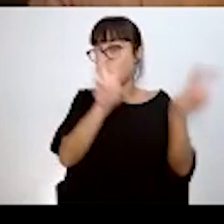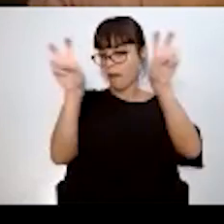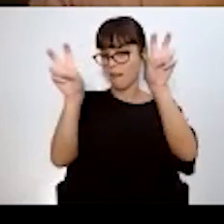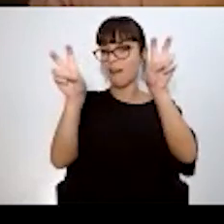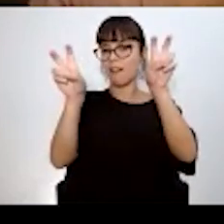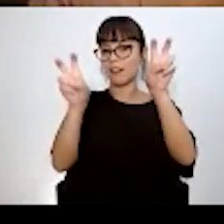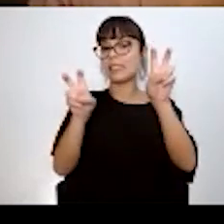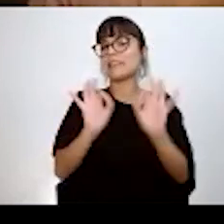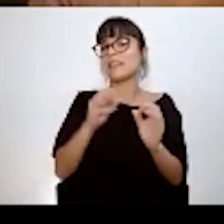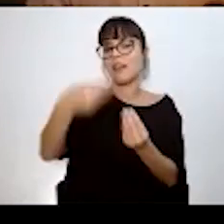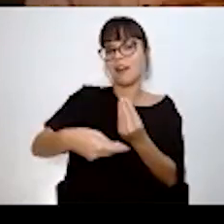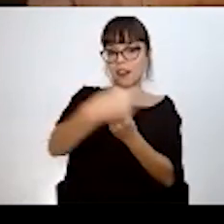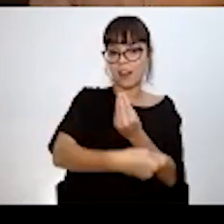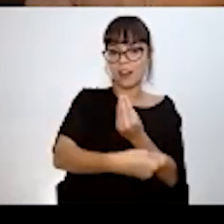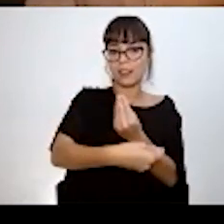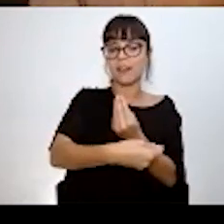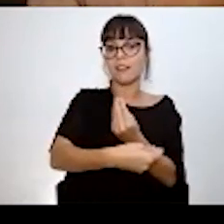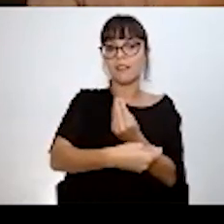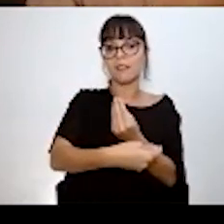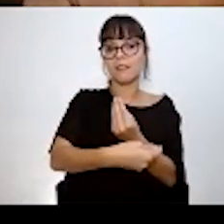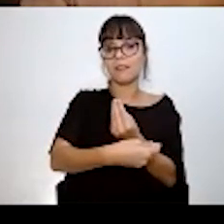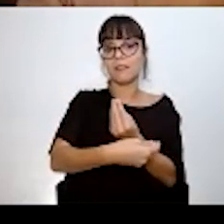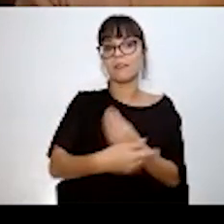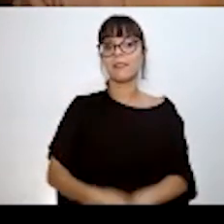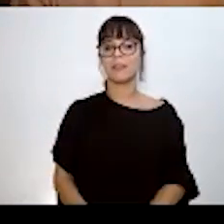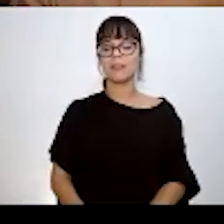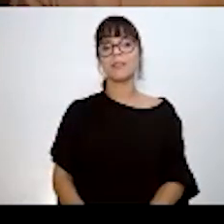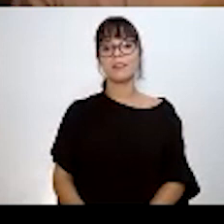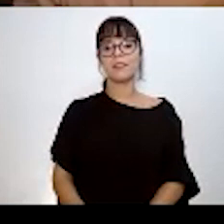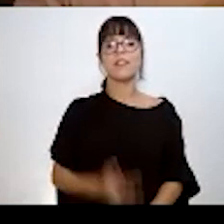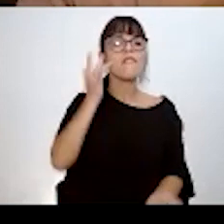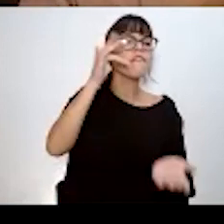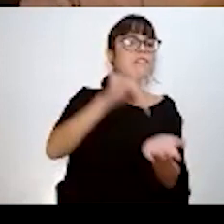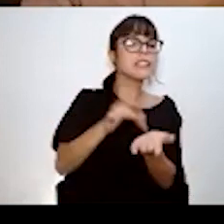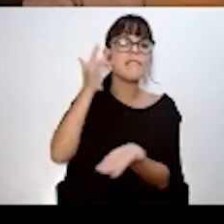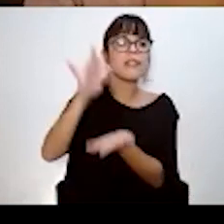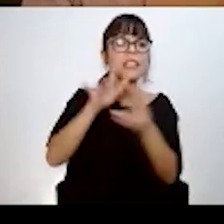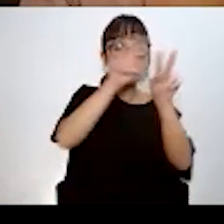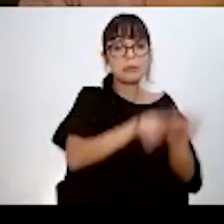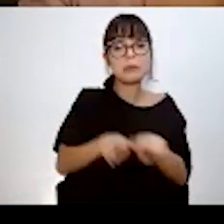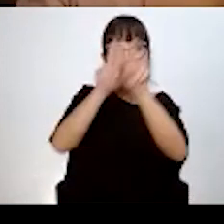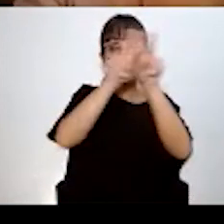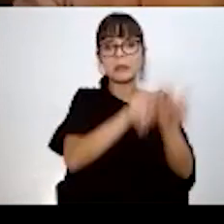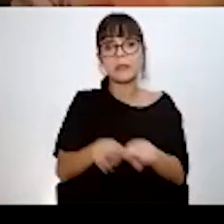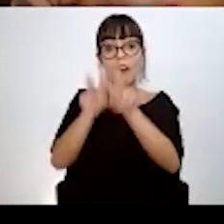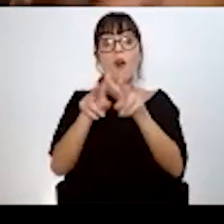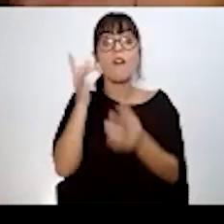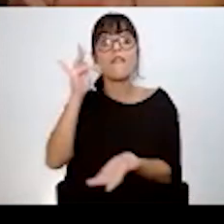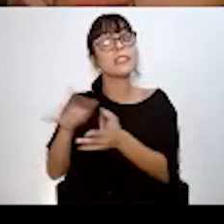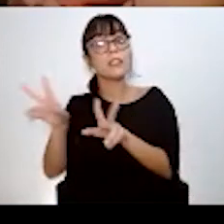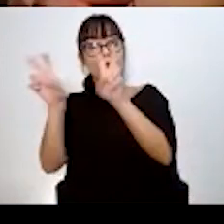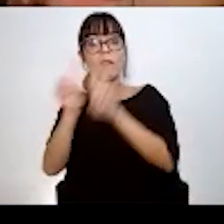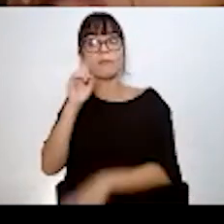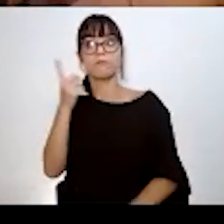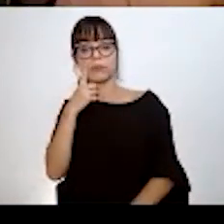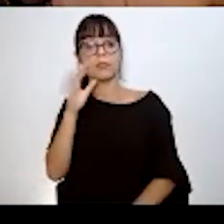en los mismos esquemas. La revisión crítica de todas las fechas, la obtención de nuevas fechas y la aplicación de nuevos procedimientos de análisis